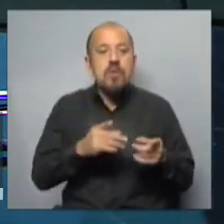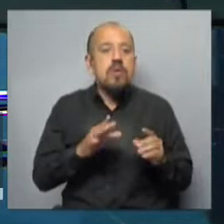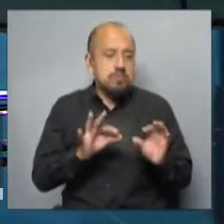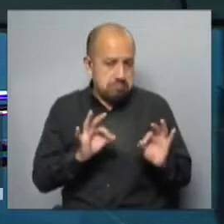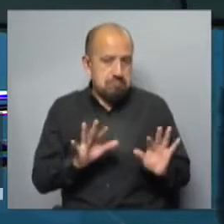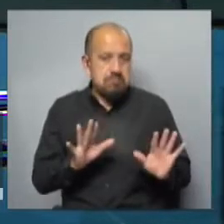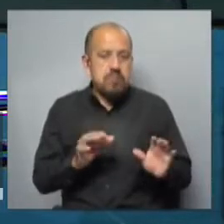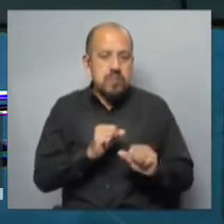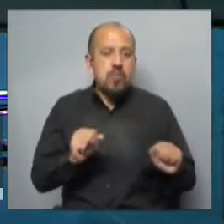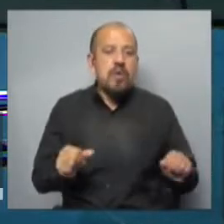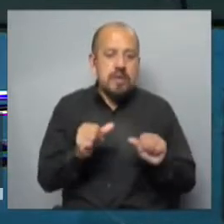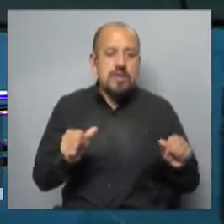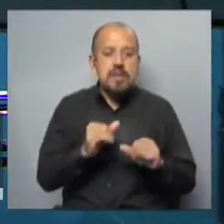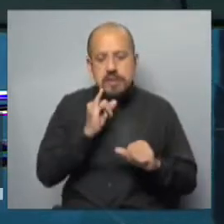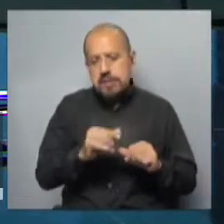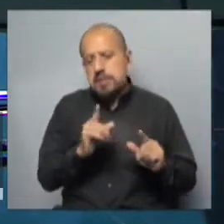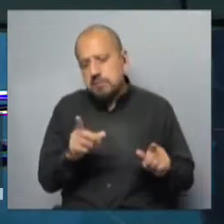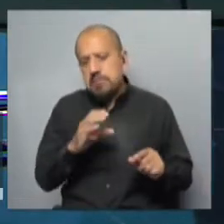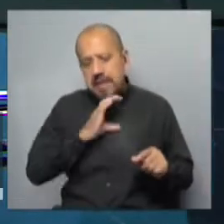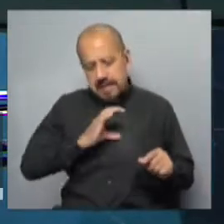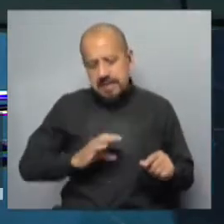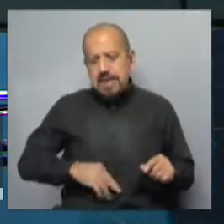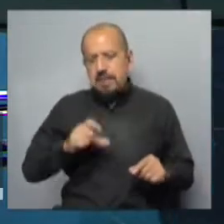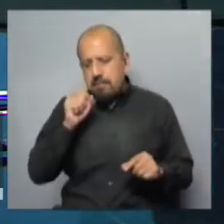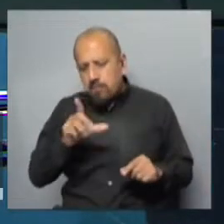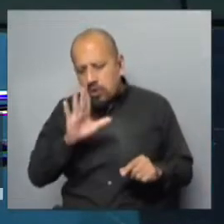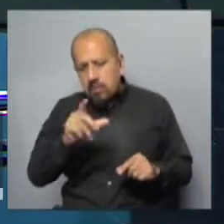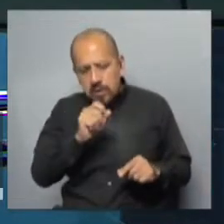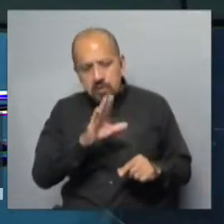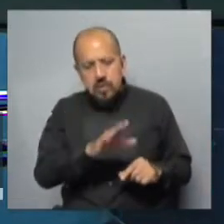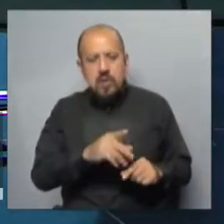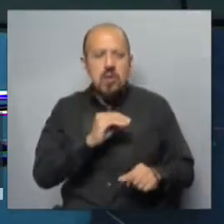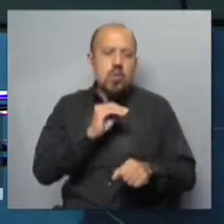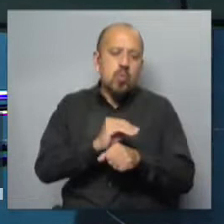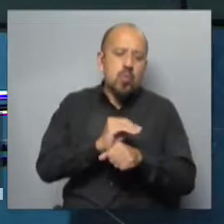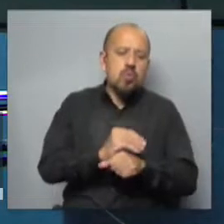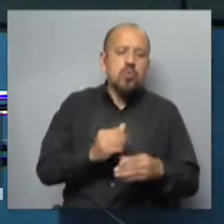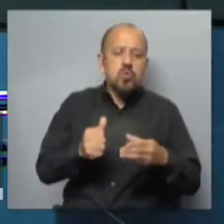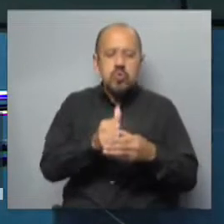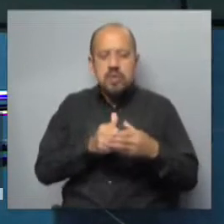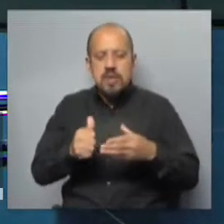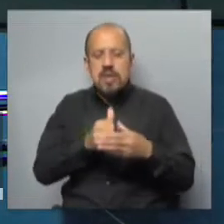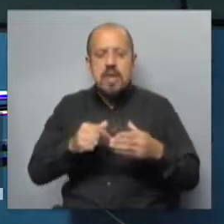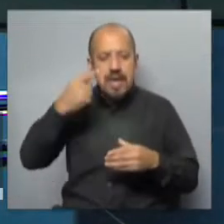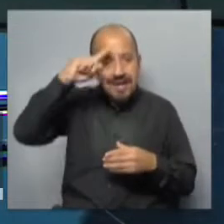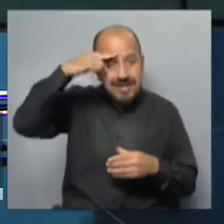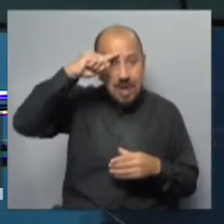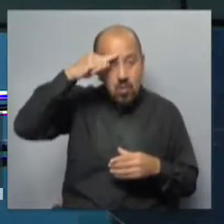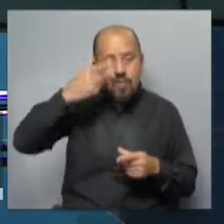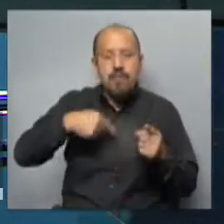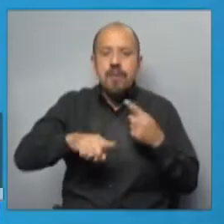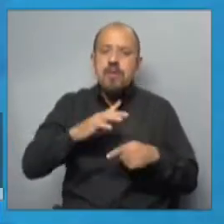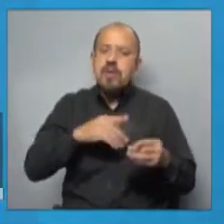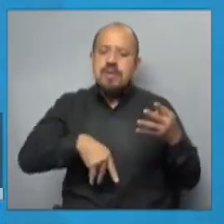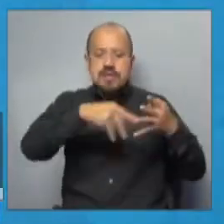bien se pueden hacer especificidades se puede hacer cursos sobre tea sobre síndrome de down pero tiene que ser